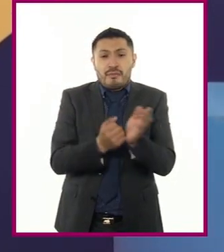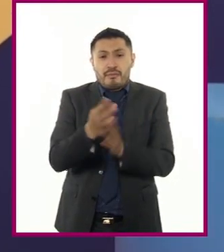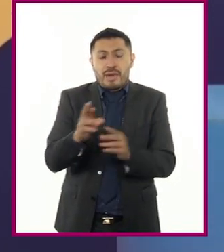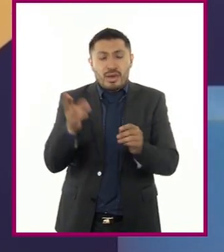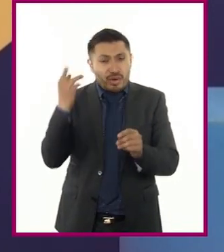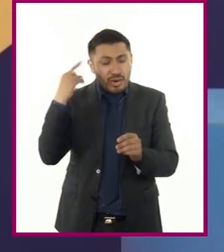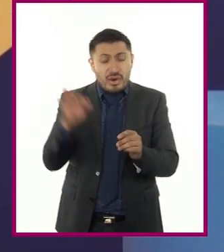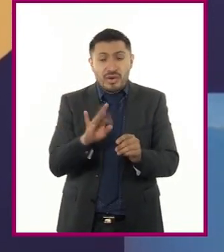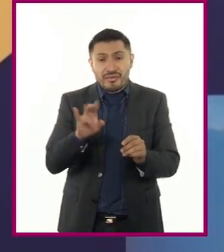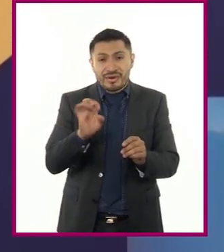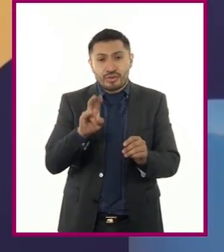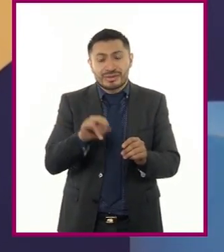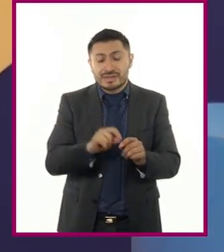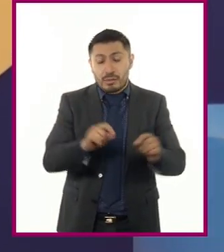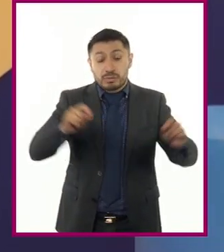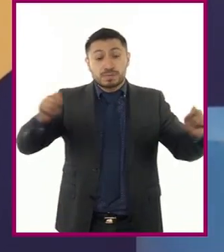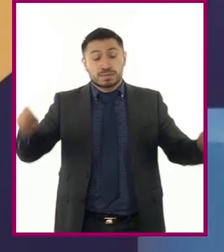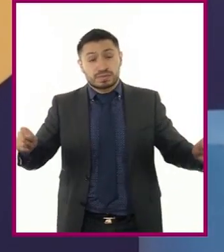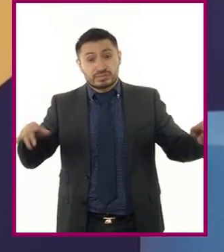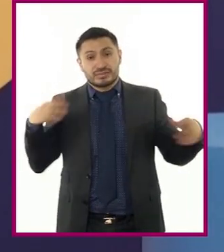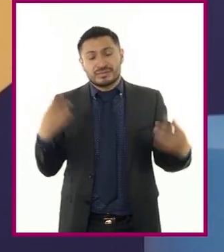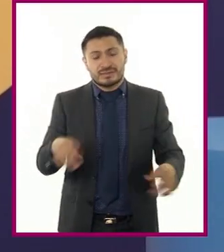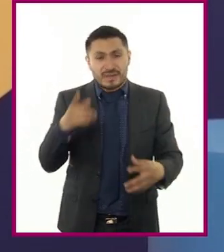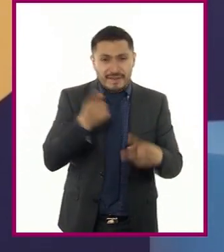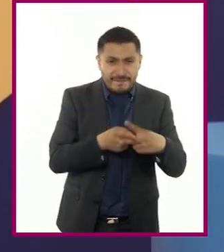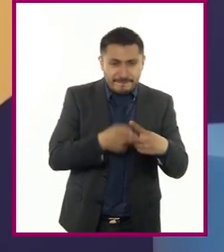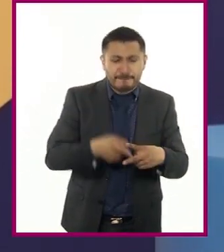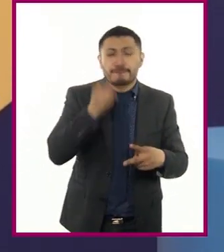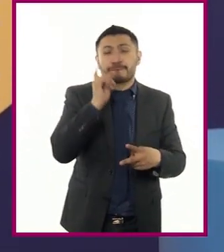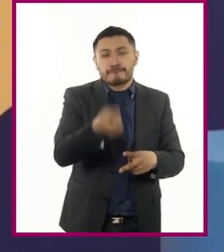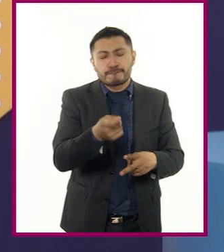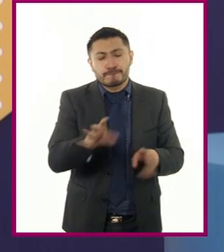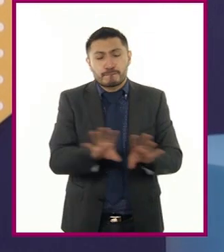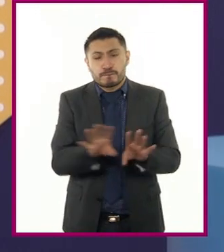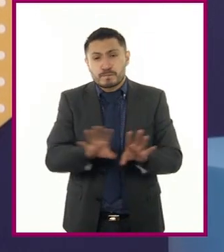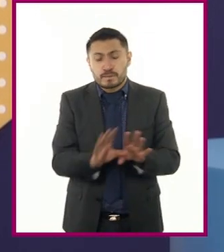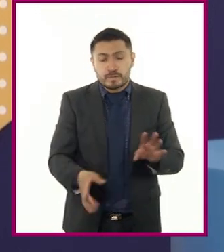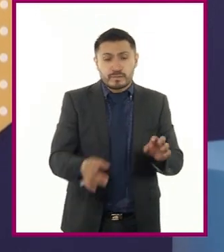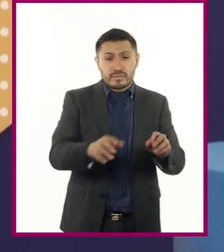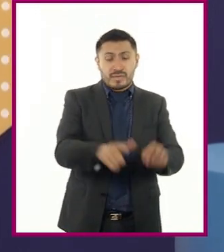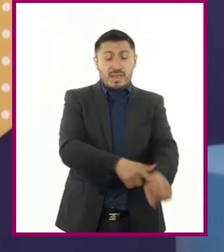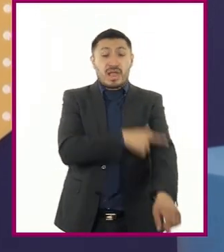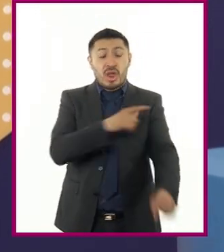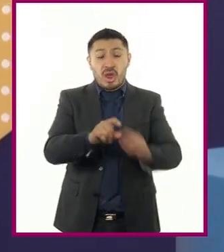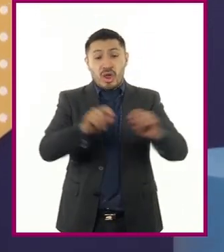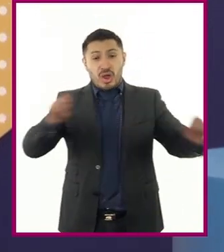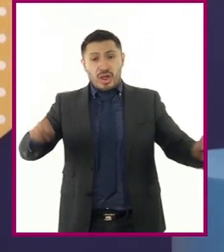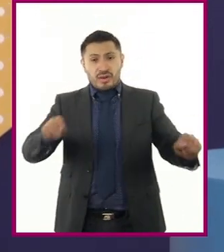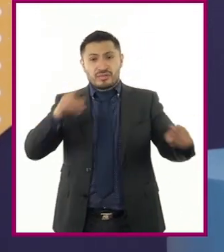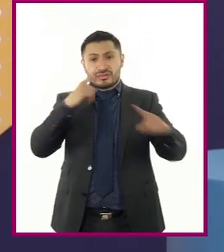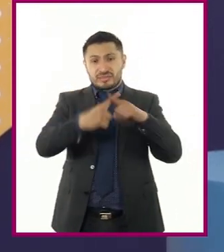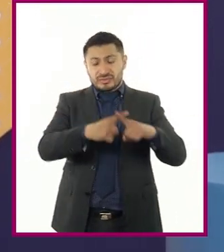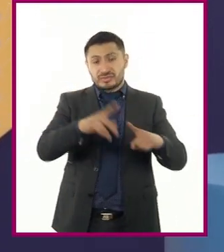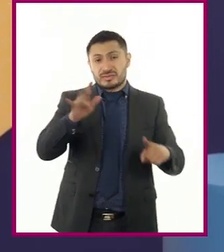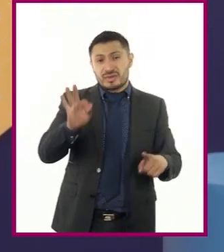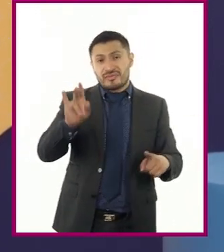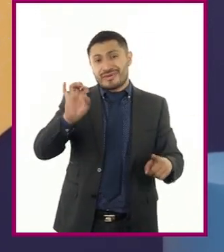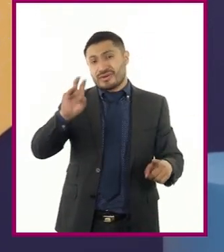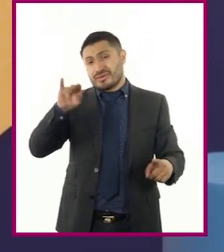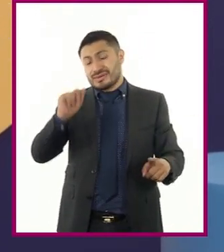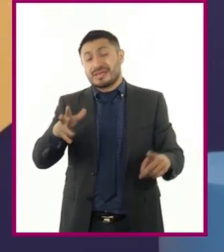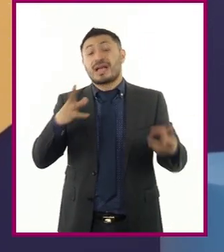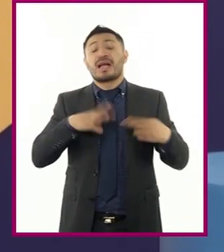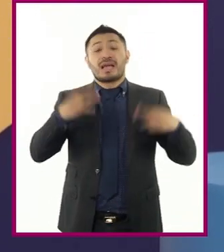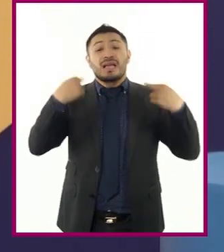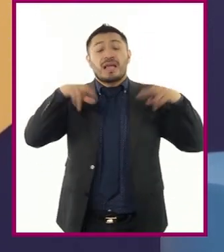frecuencia. Matemáticamente, la relación longitud de cuerda por la frecuencia representa la constante de